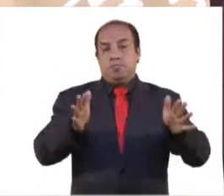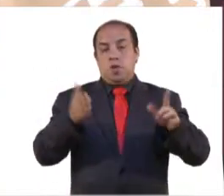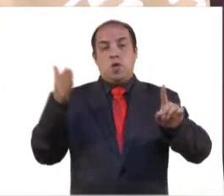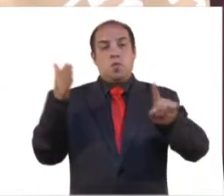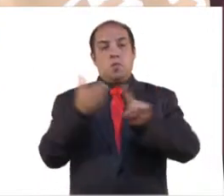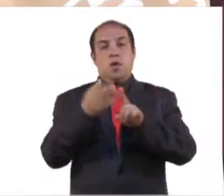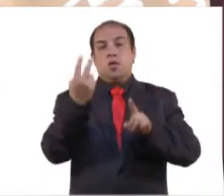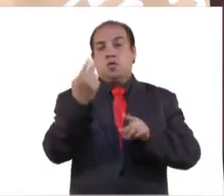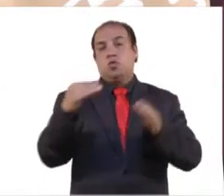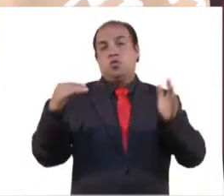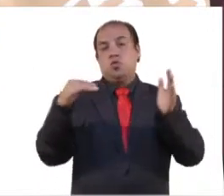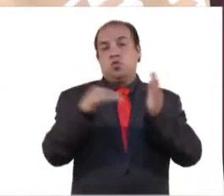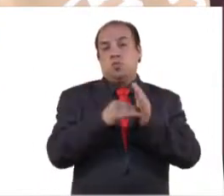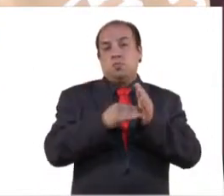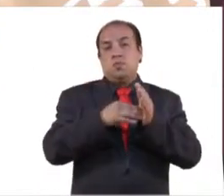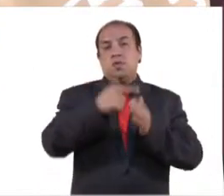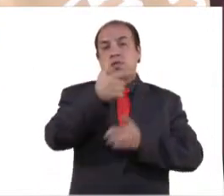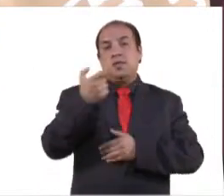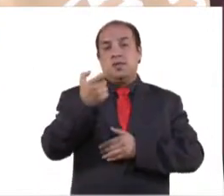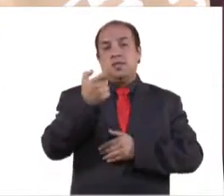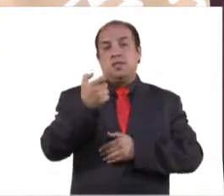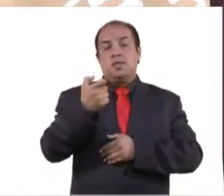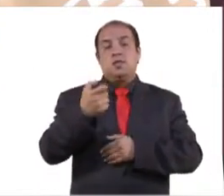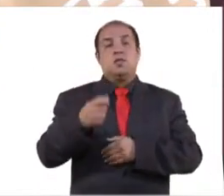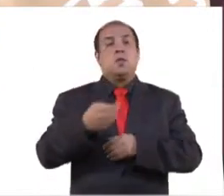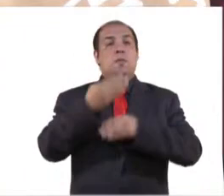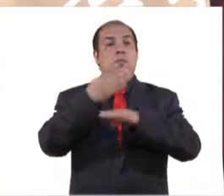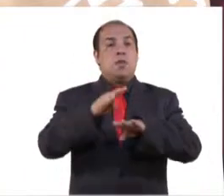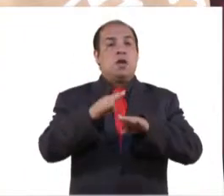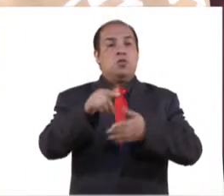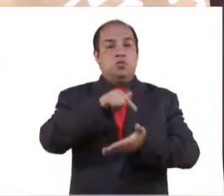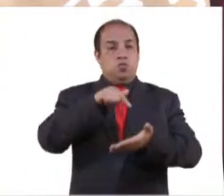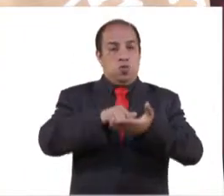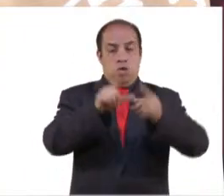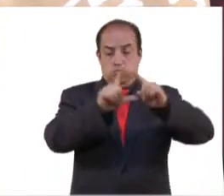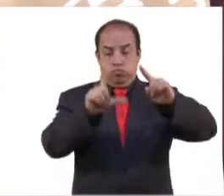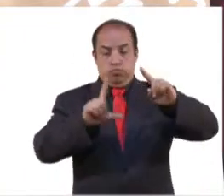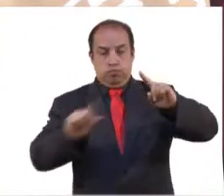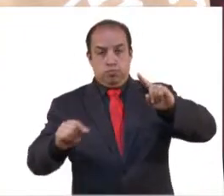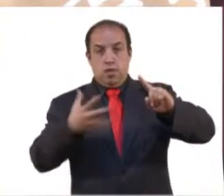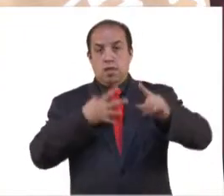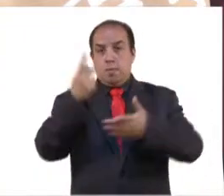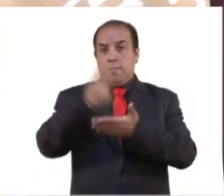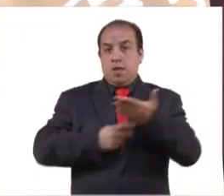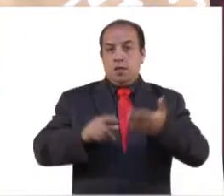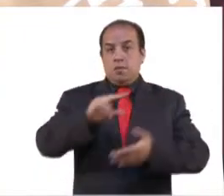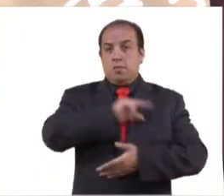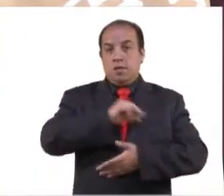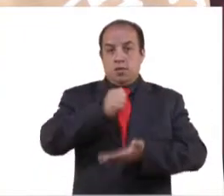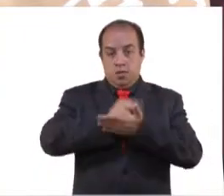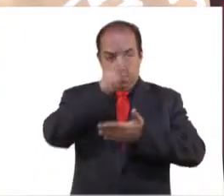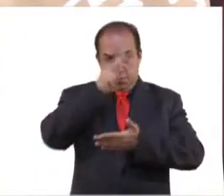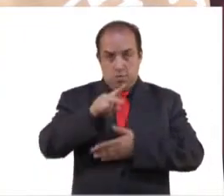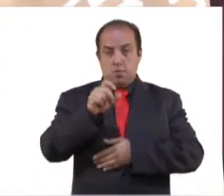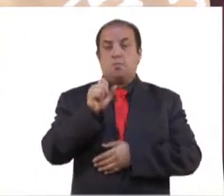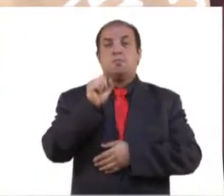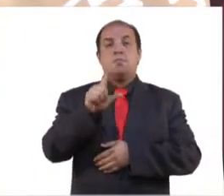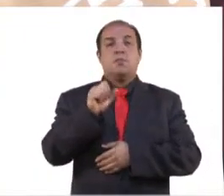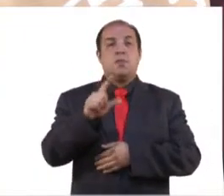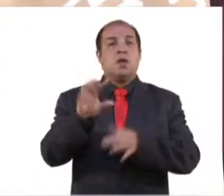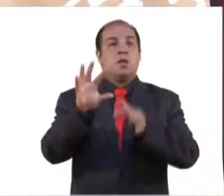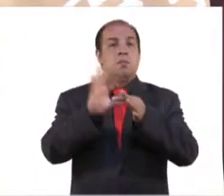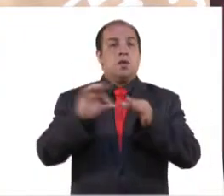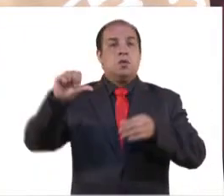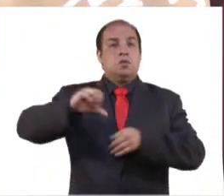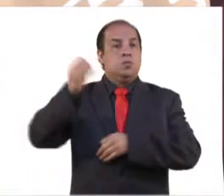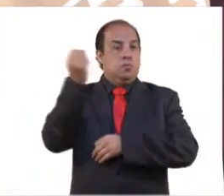es de 2.700 sucursales y hay un plan especial para la Ciudad de México que vamos a también detallar en